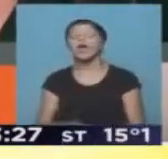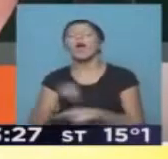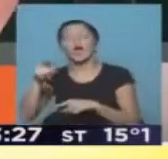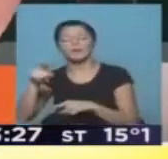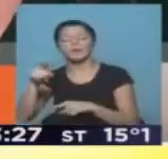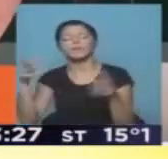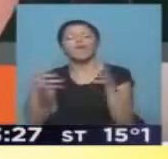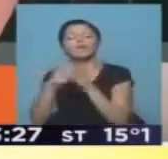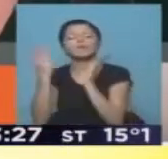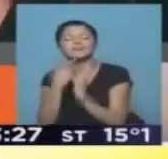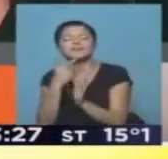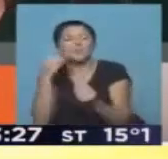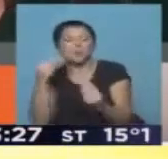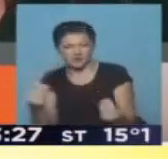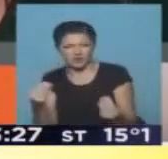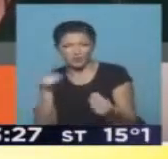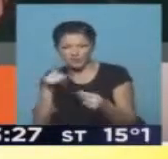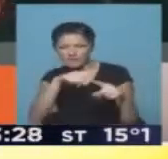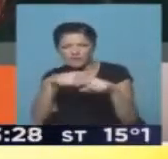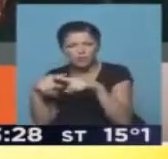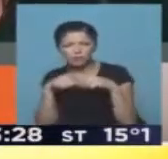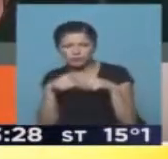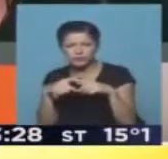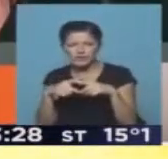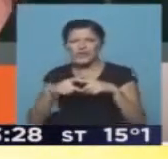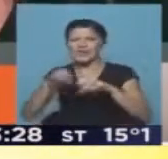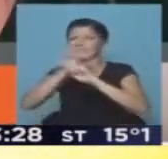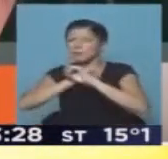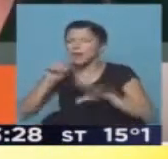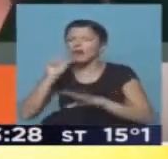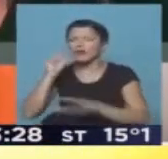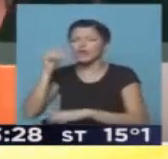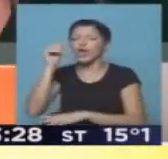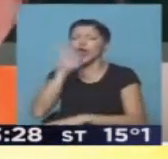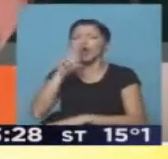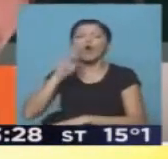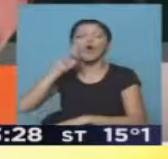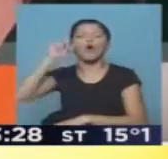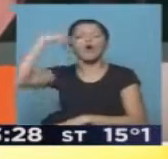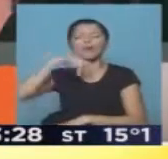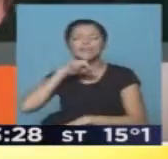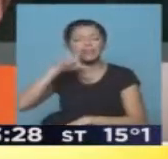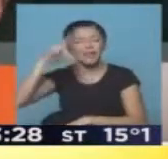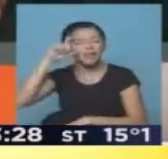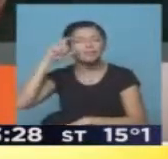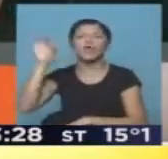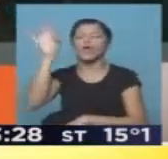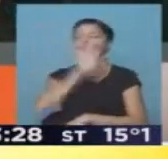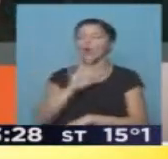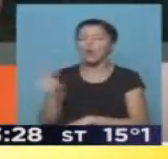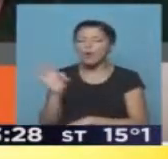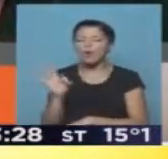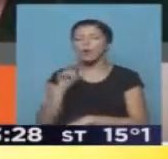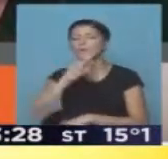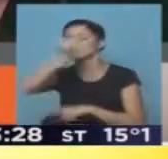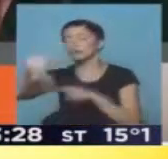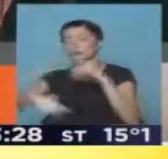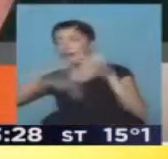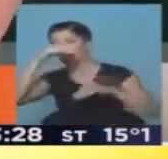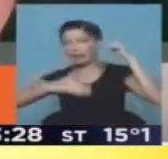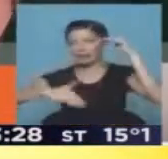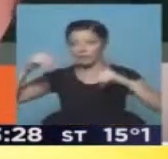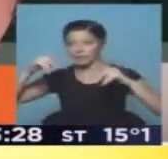conflicto palestino sigue siendo central o el peor de medio oriente no porque sea la causa central de la de la inestabilidad en